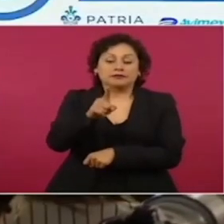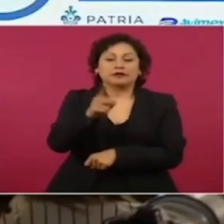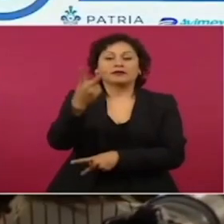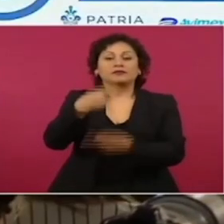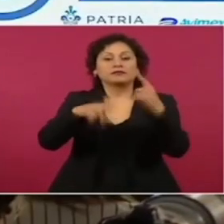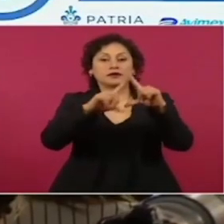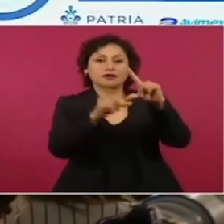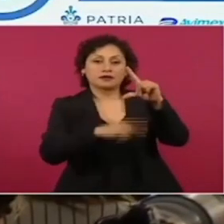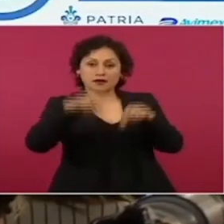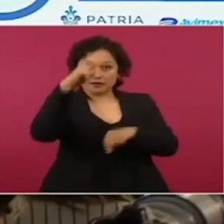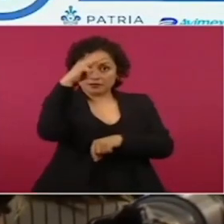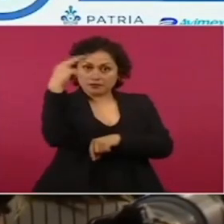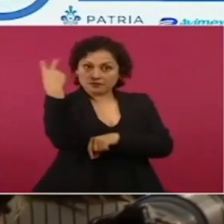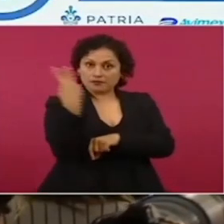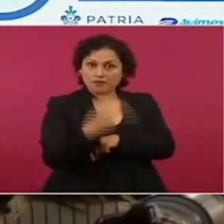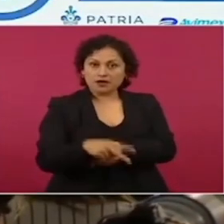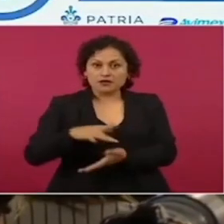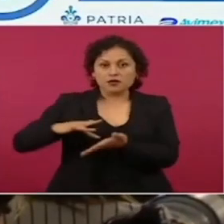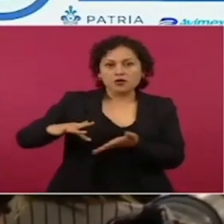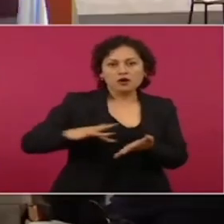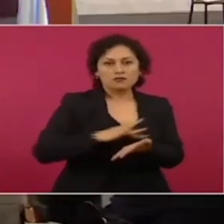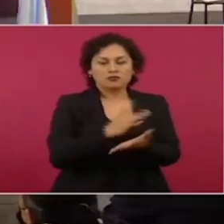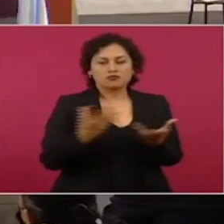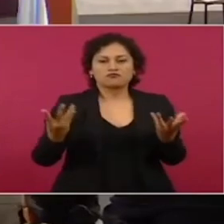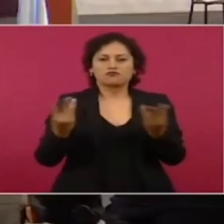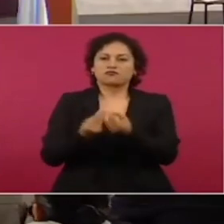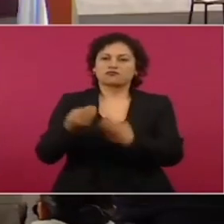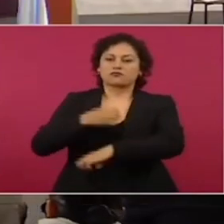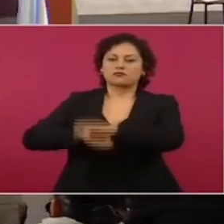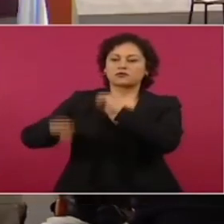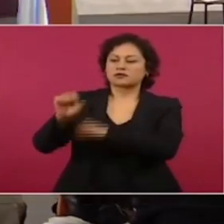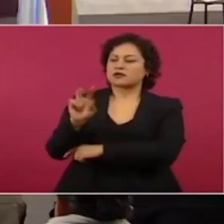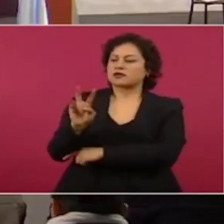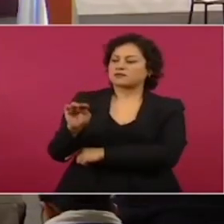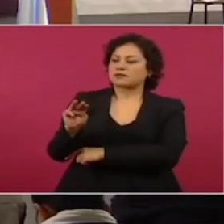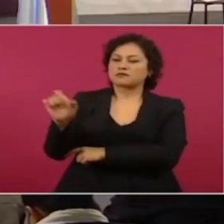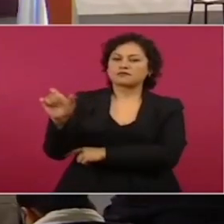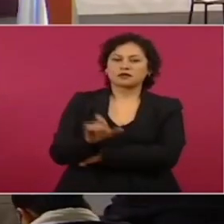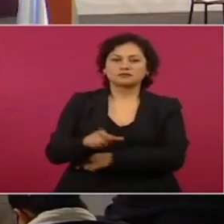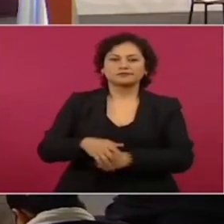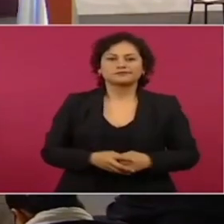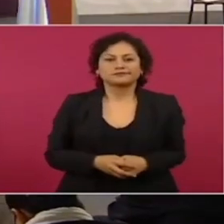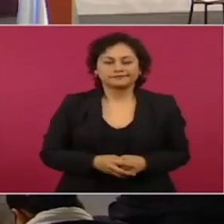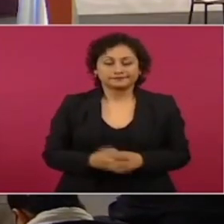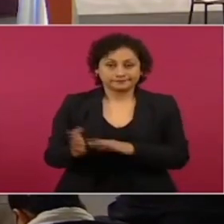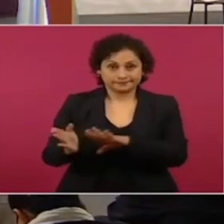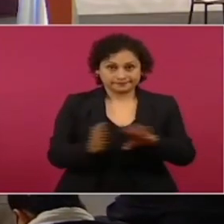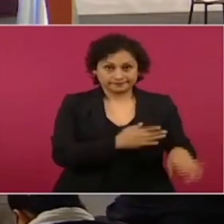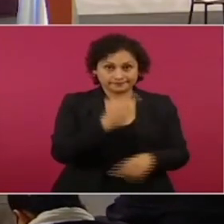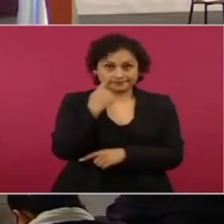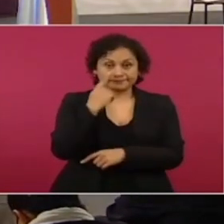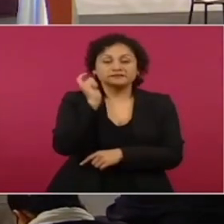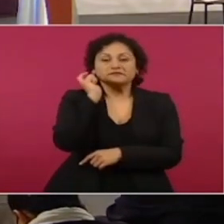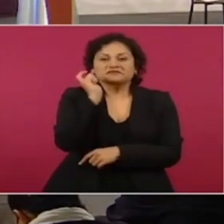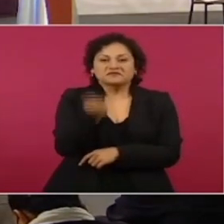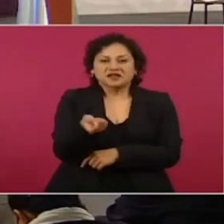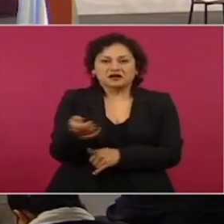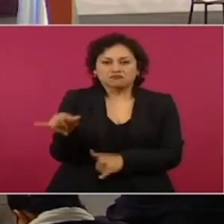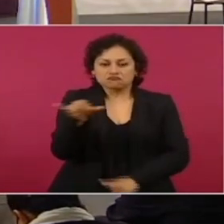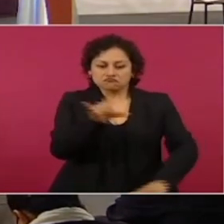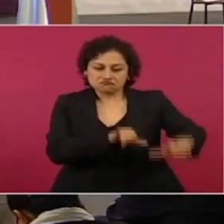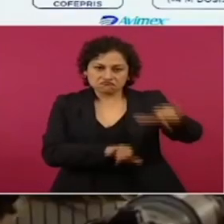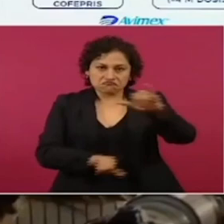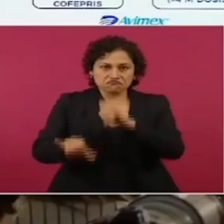una alianza estratégica con avimex la que sigue y además el costo de producción fue